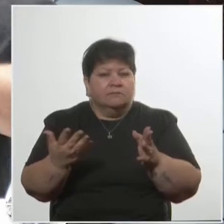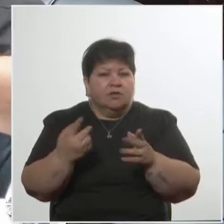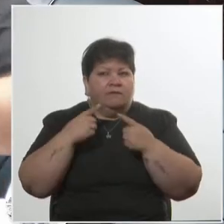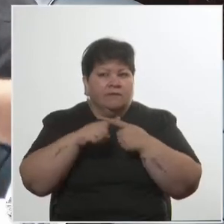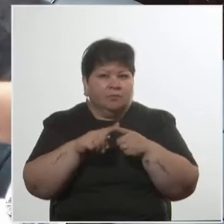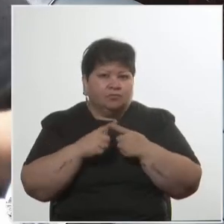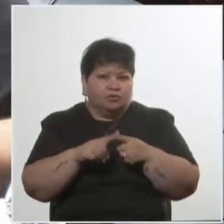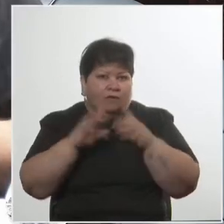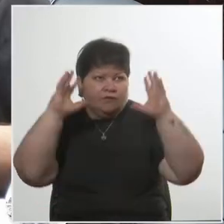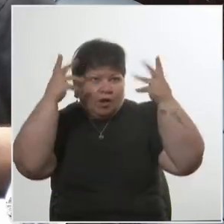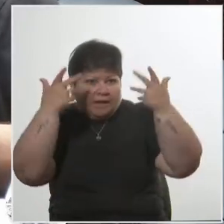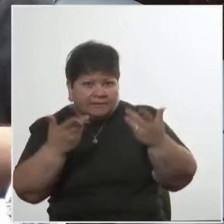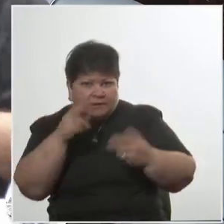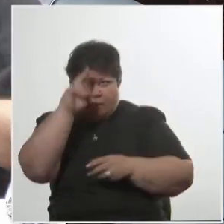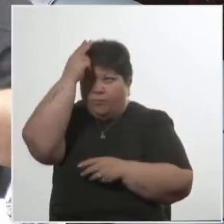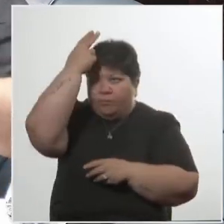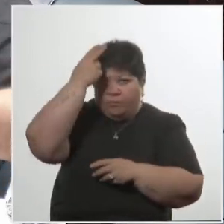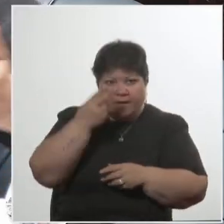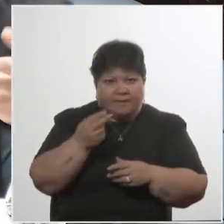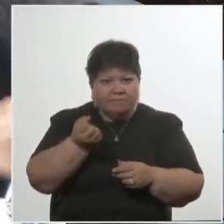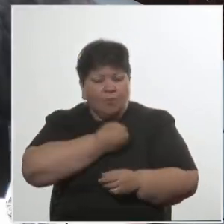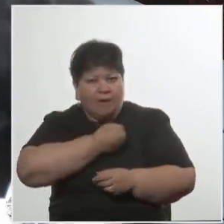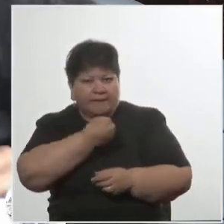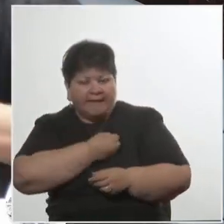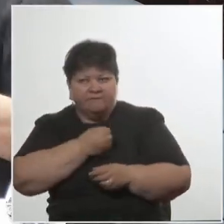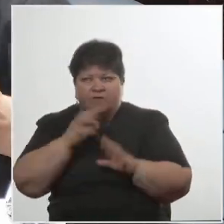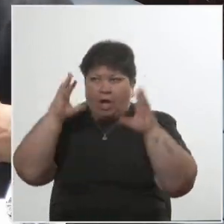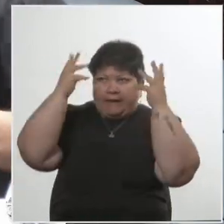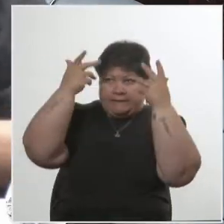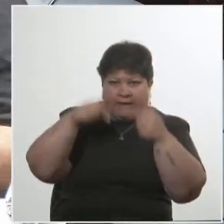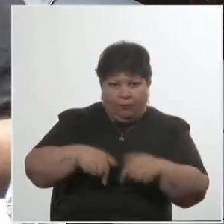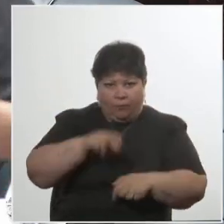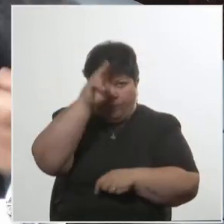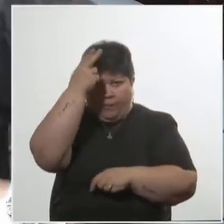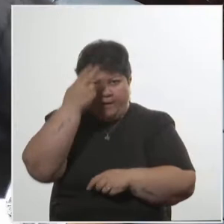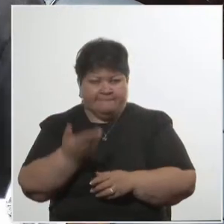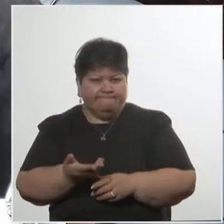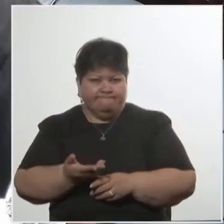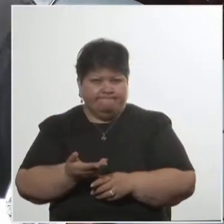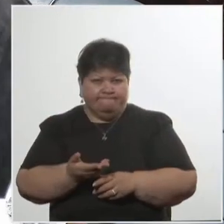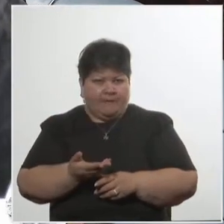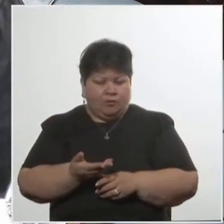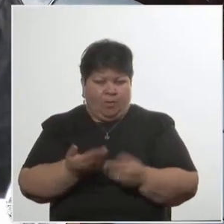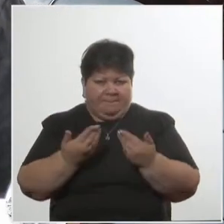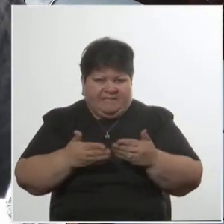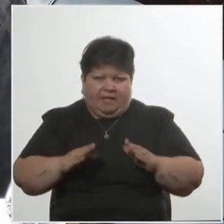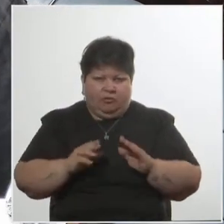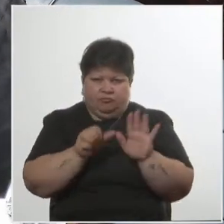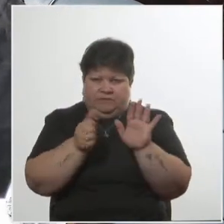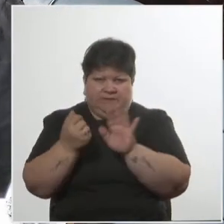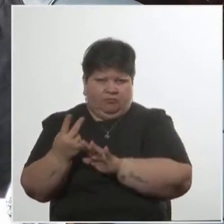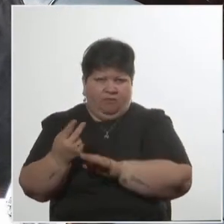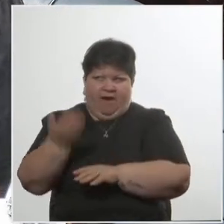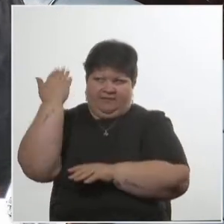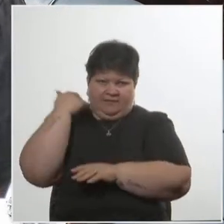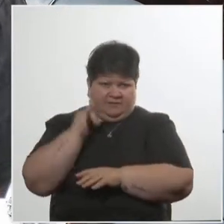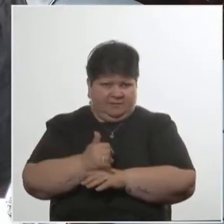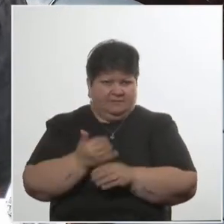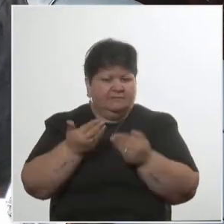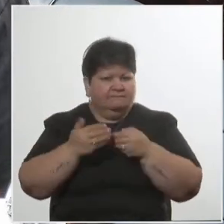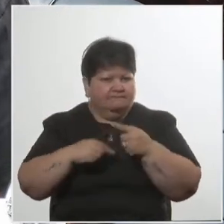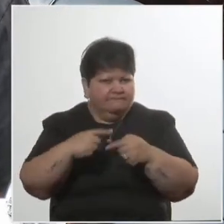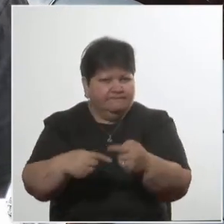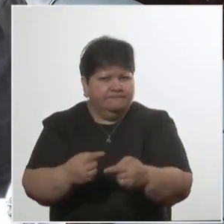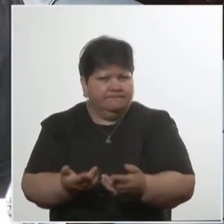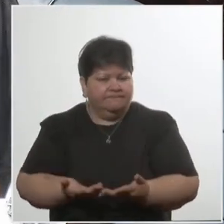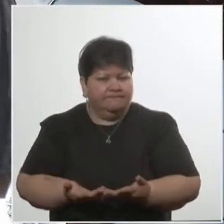discusión acerca de la violencia en el Uruguay y las muertes por violencia en el Uruguay no nacieron en el 62 nacieron antes los hechos de violencia